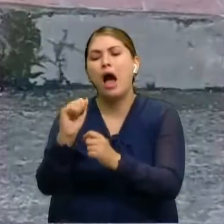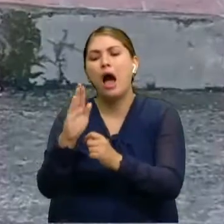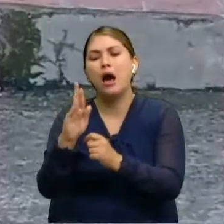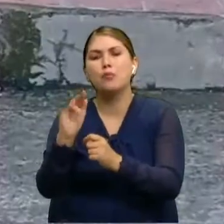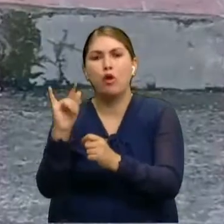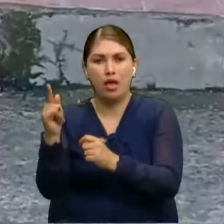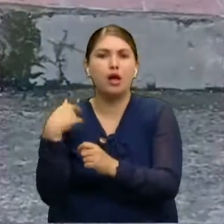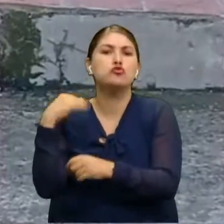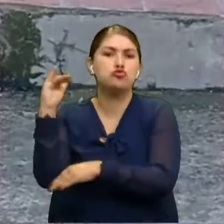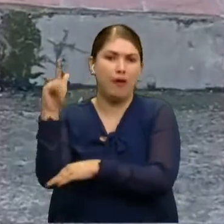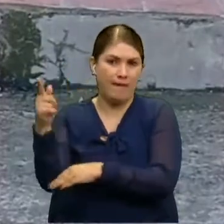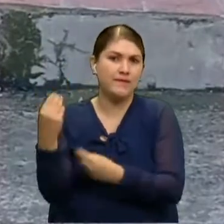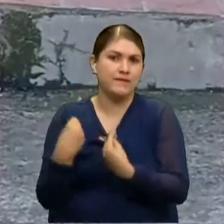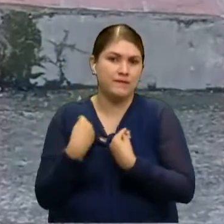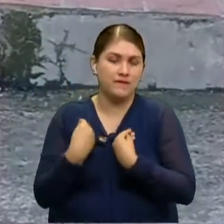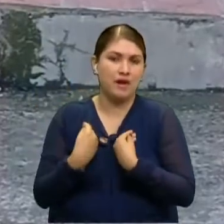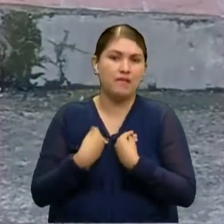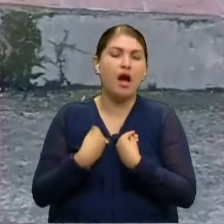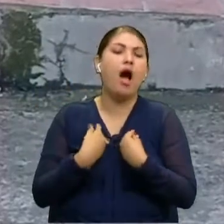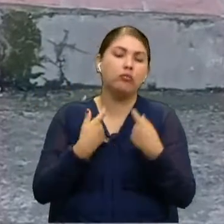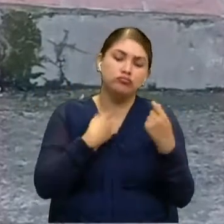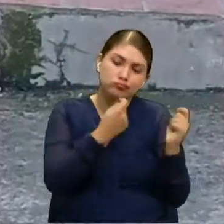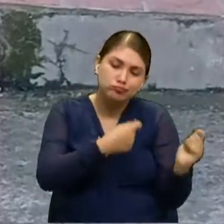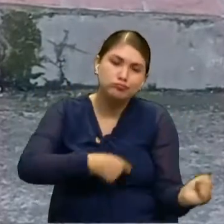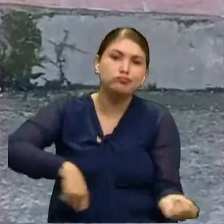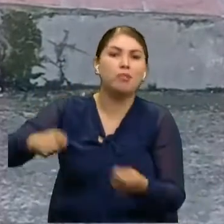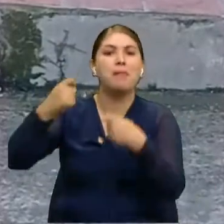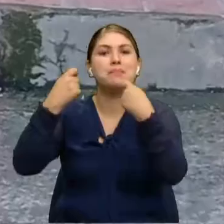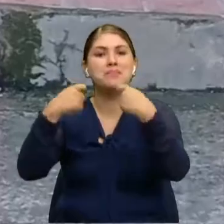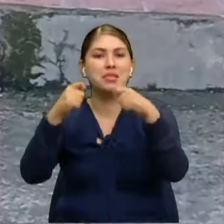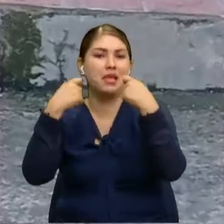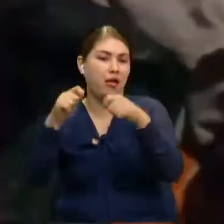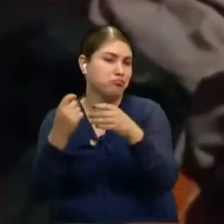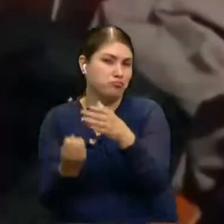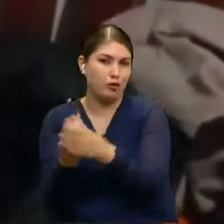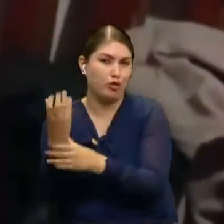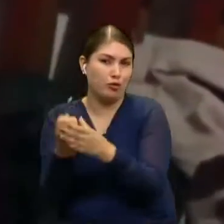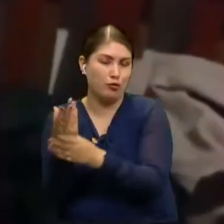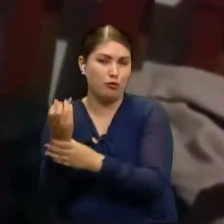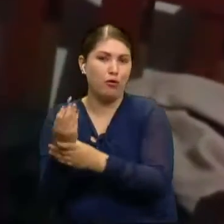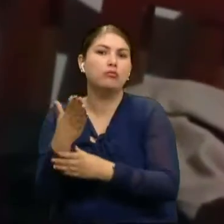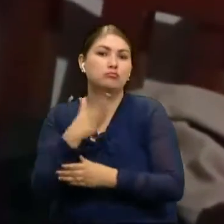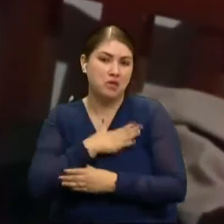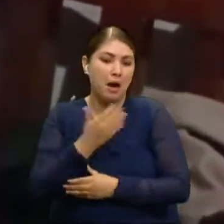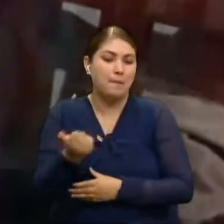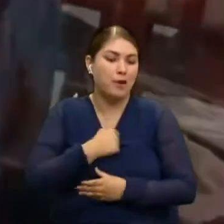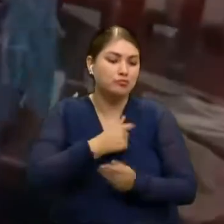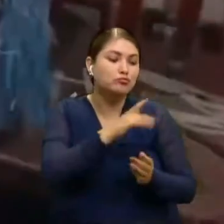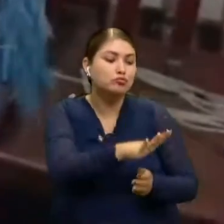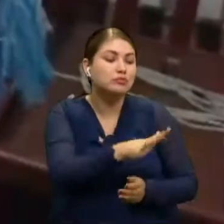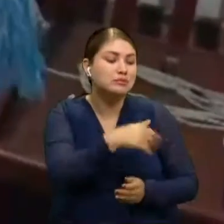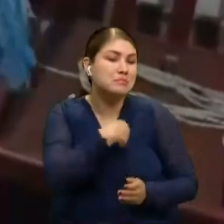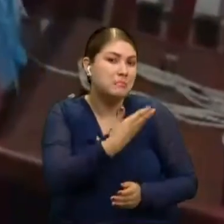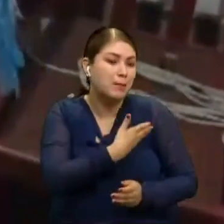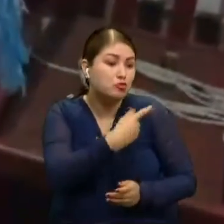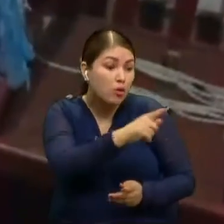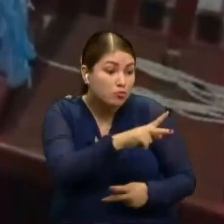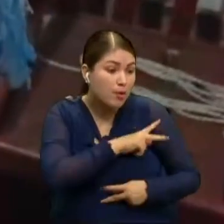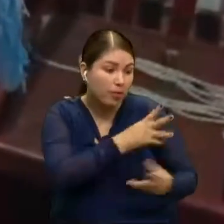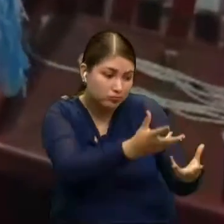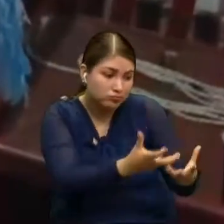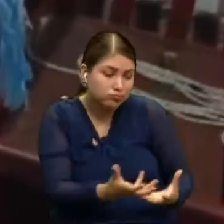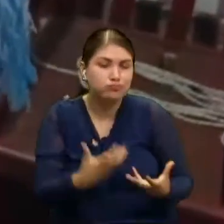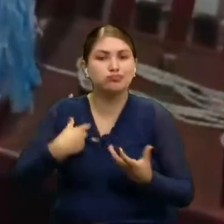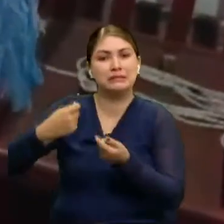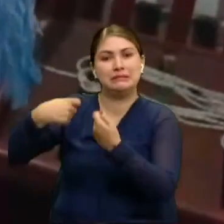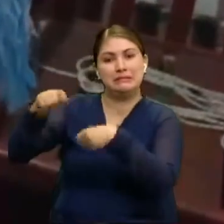Allá vive mi suegra y él va también a vender su producto y yo de paso llevo lo de ella, lo de mi mamá que ella